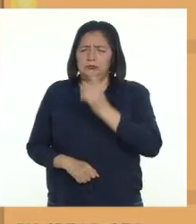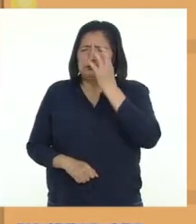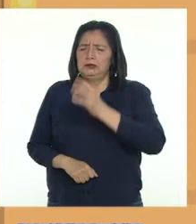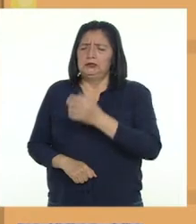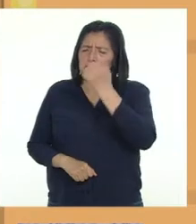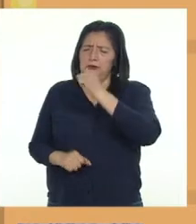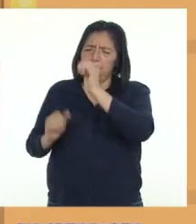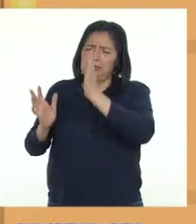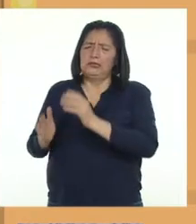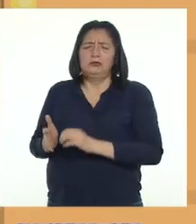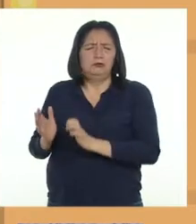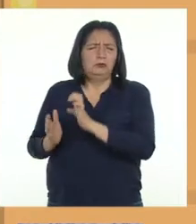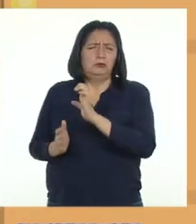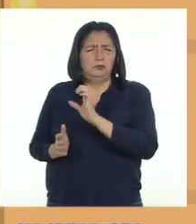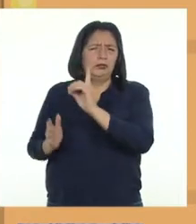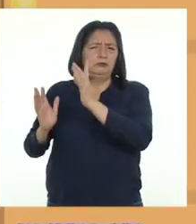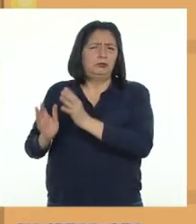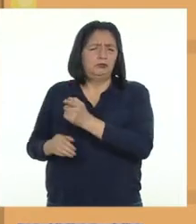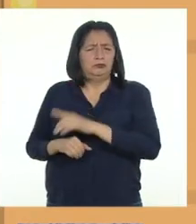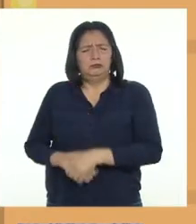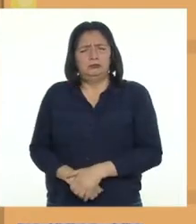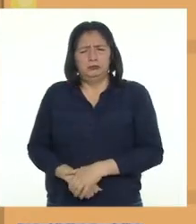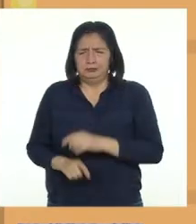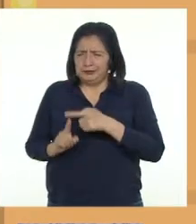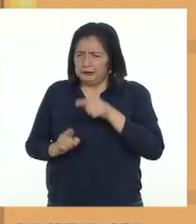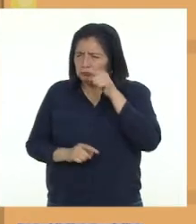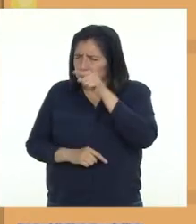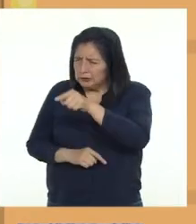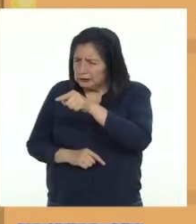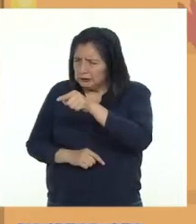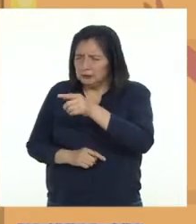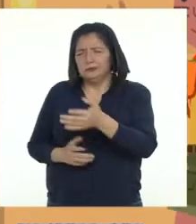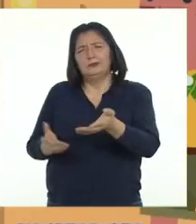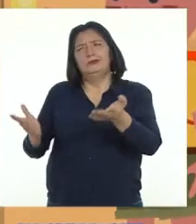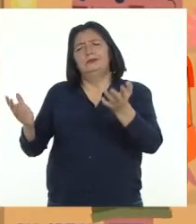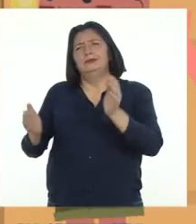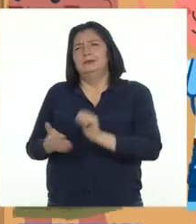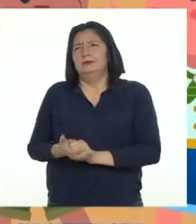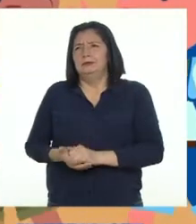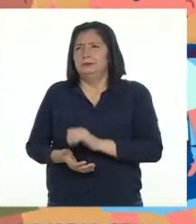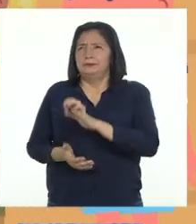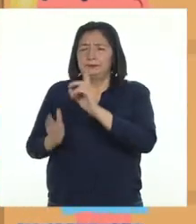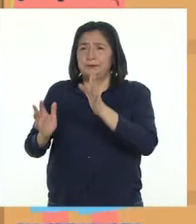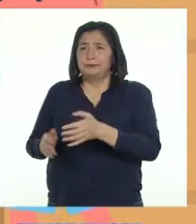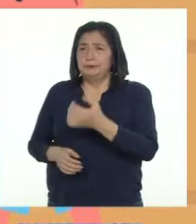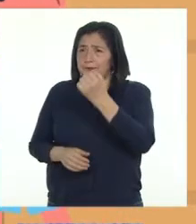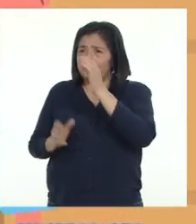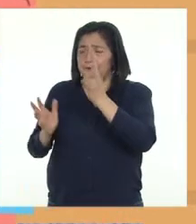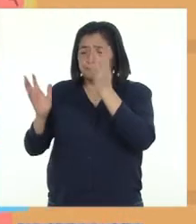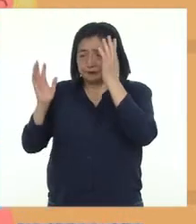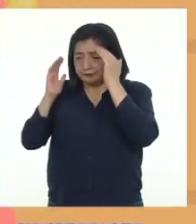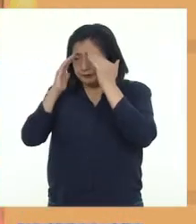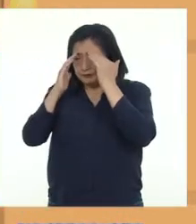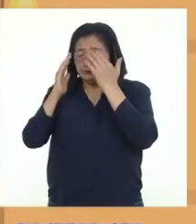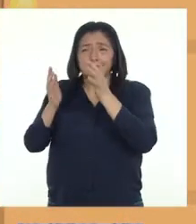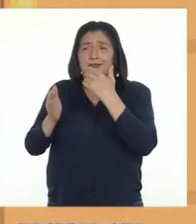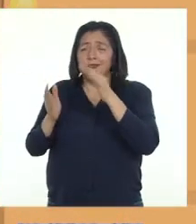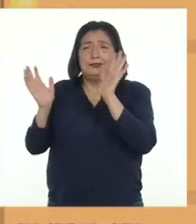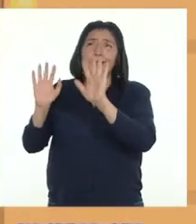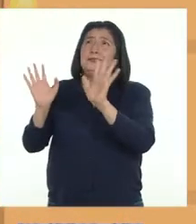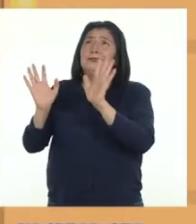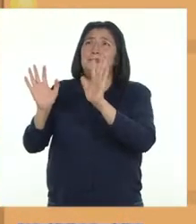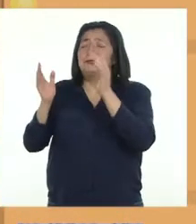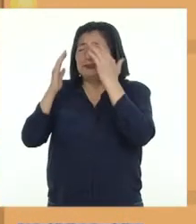de viajerito o Edmundo. Pero de ti, Edmundo, viajerito,